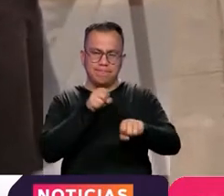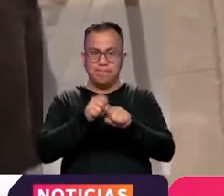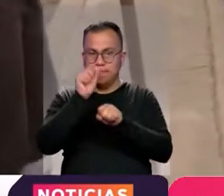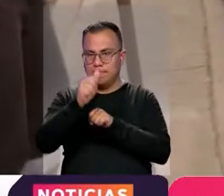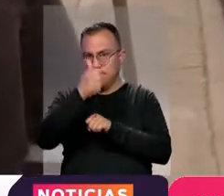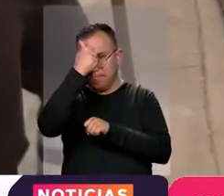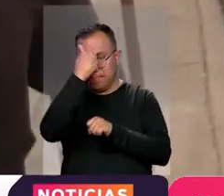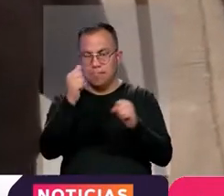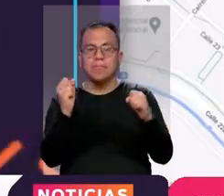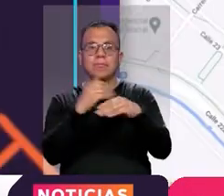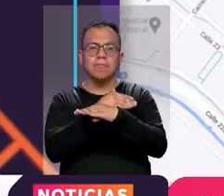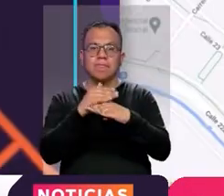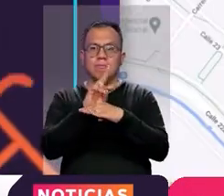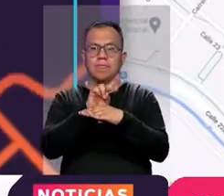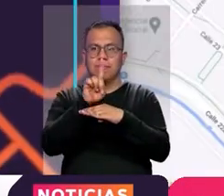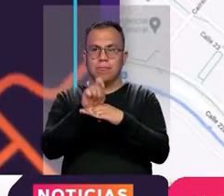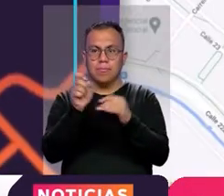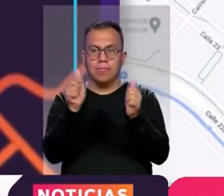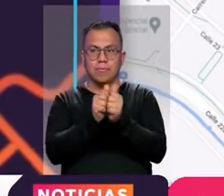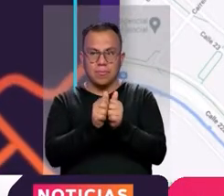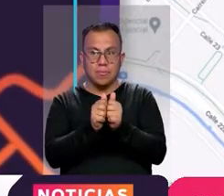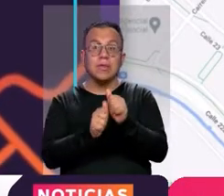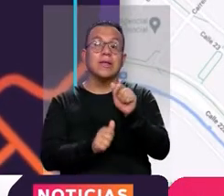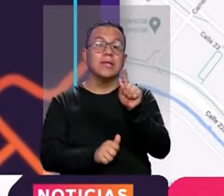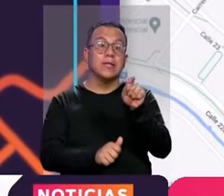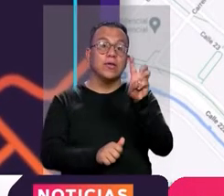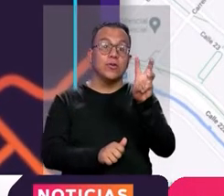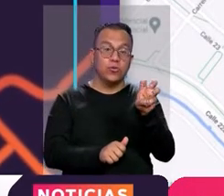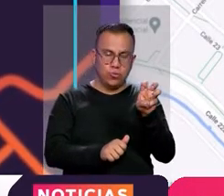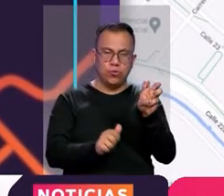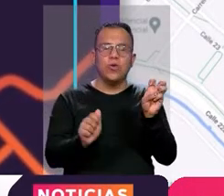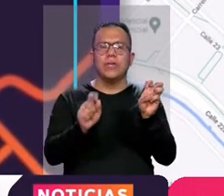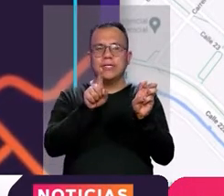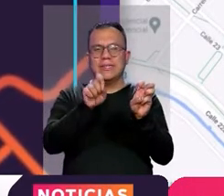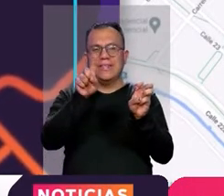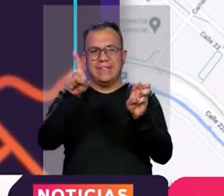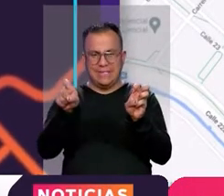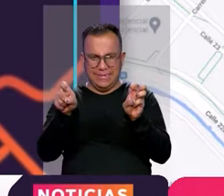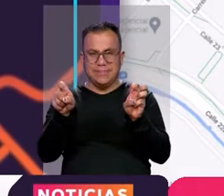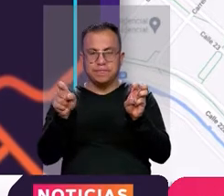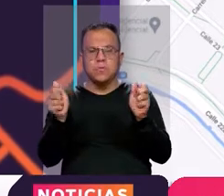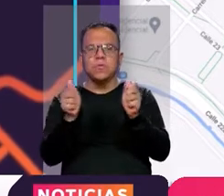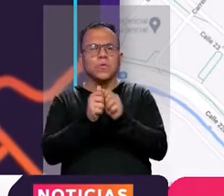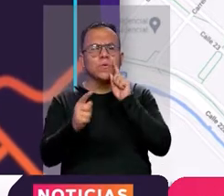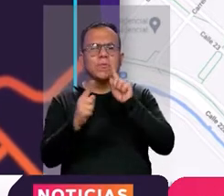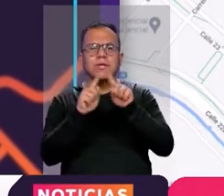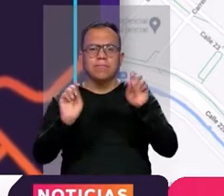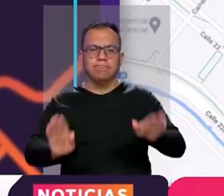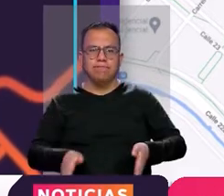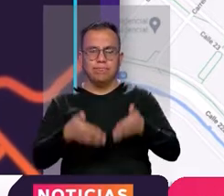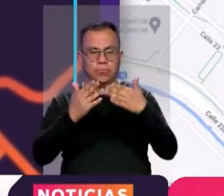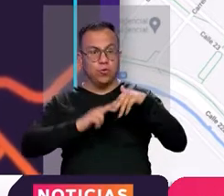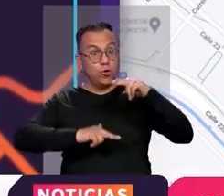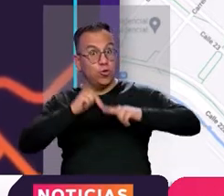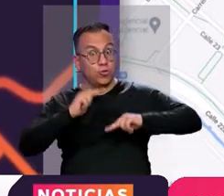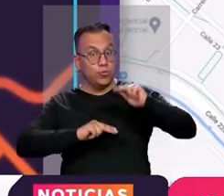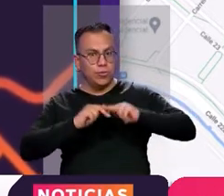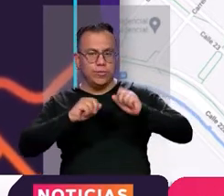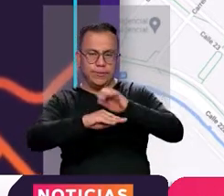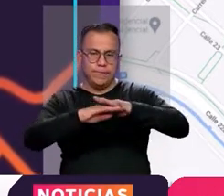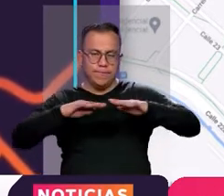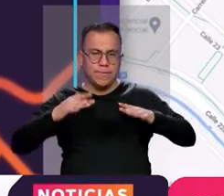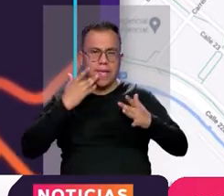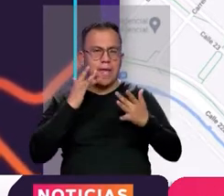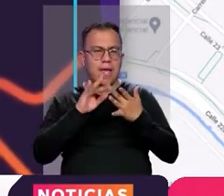de la avenida calle 26 entre avenida carrera 68 y 66 con el fin de facilitar la construcción de la red matriz